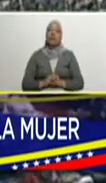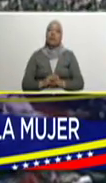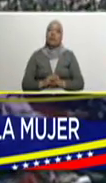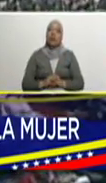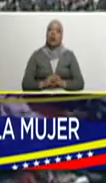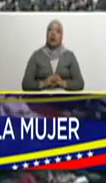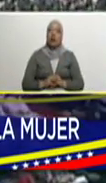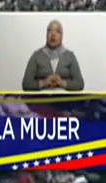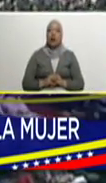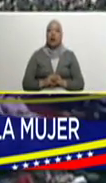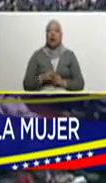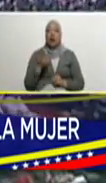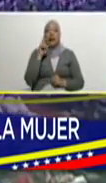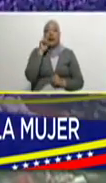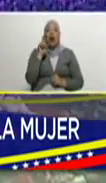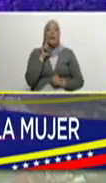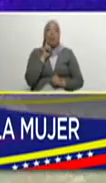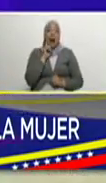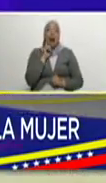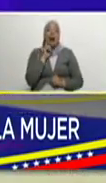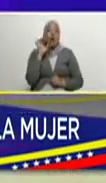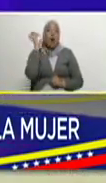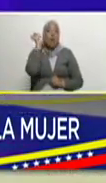En la etapa de gestación,